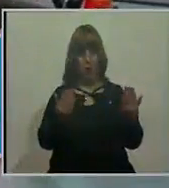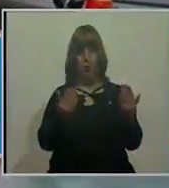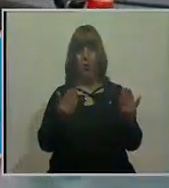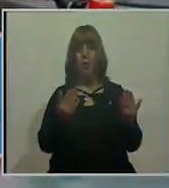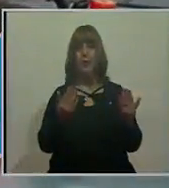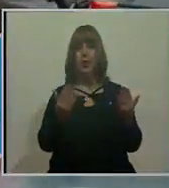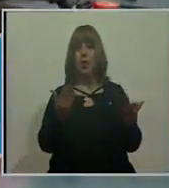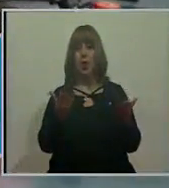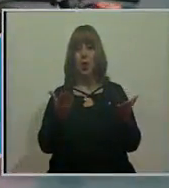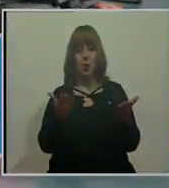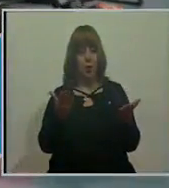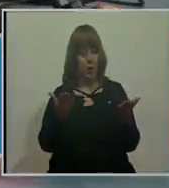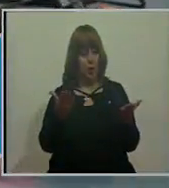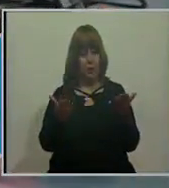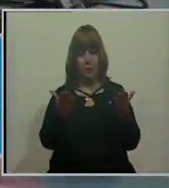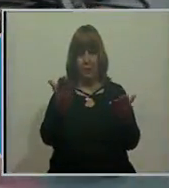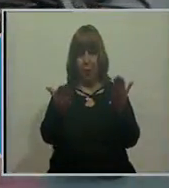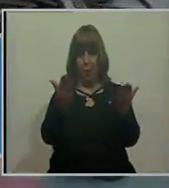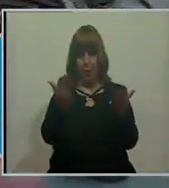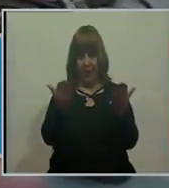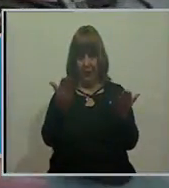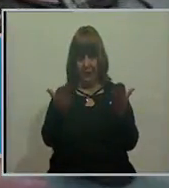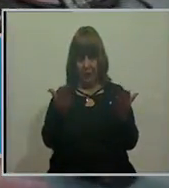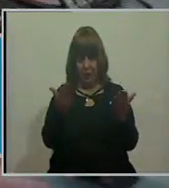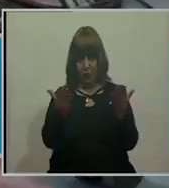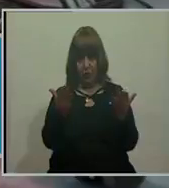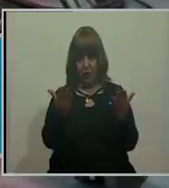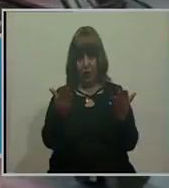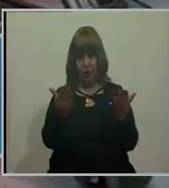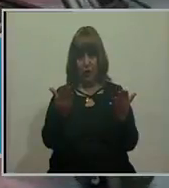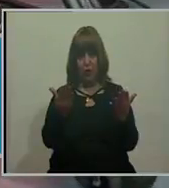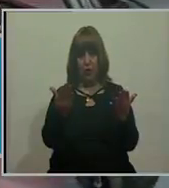pero al no plantear su respuesta...